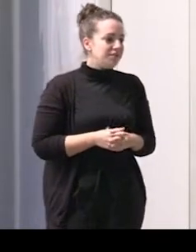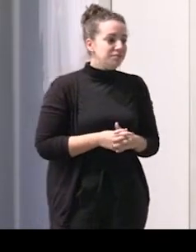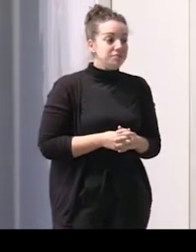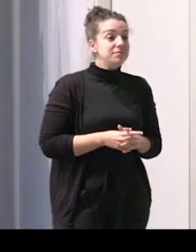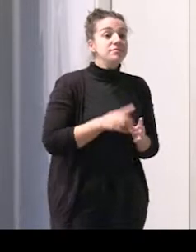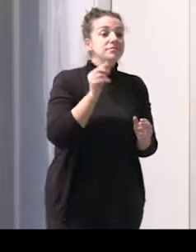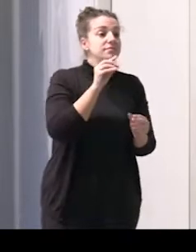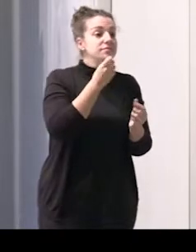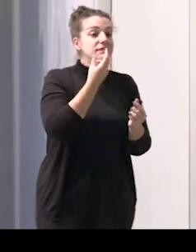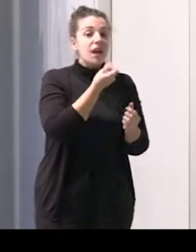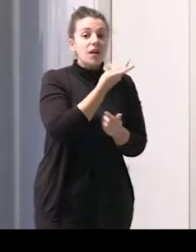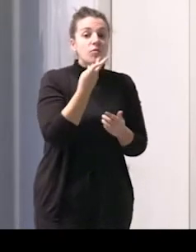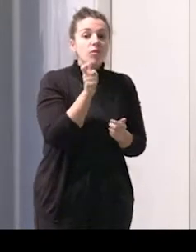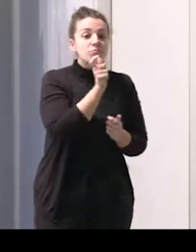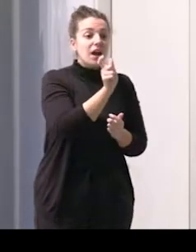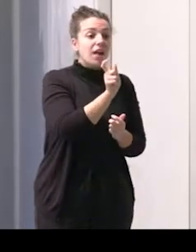¿Alguien ha reconocido alguna palabra?